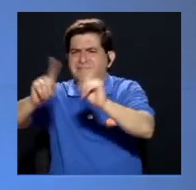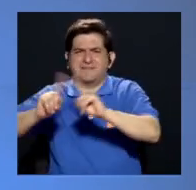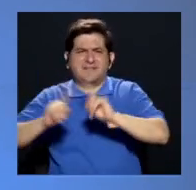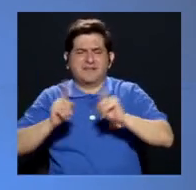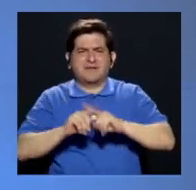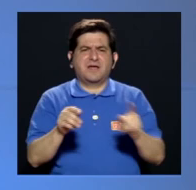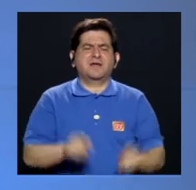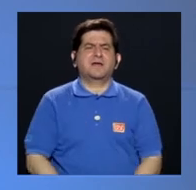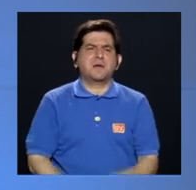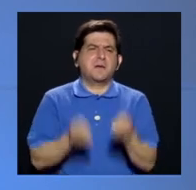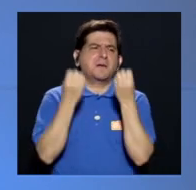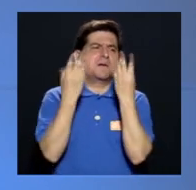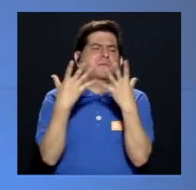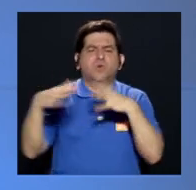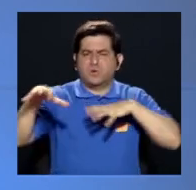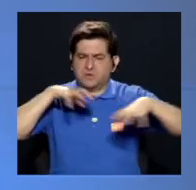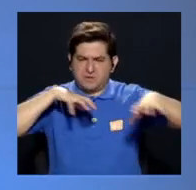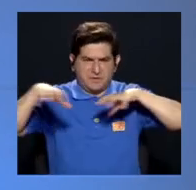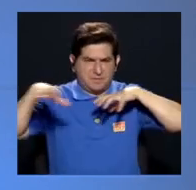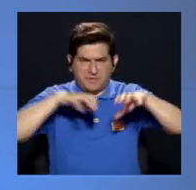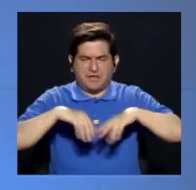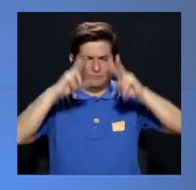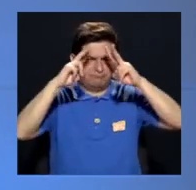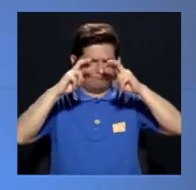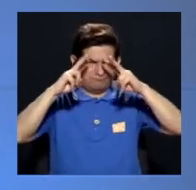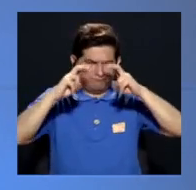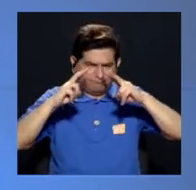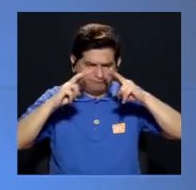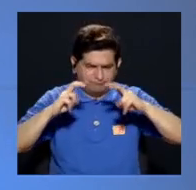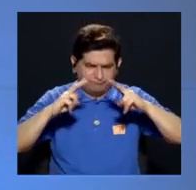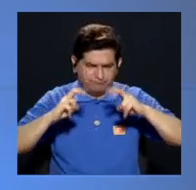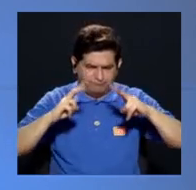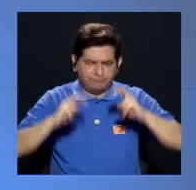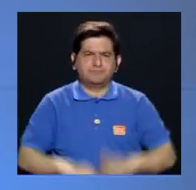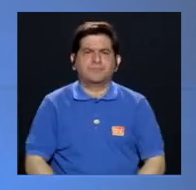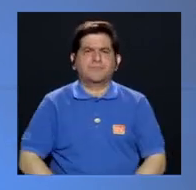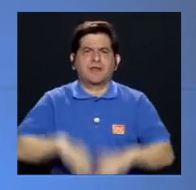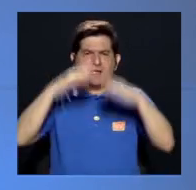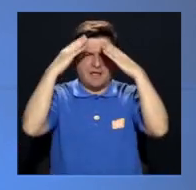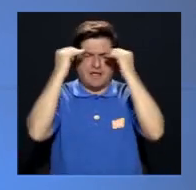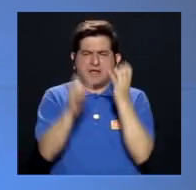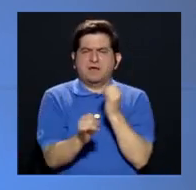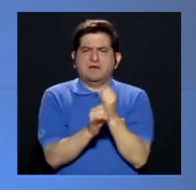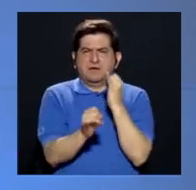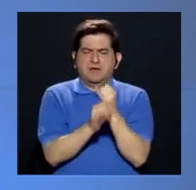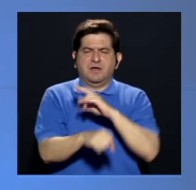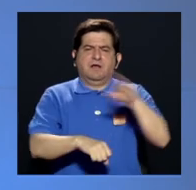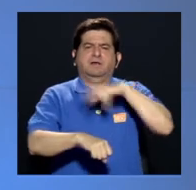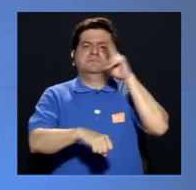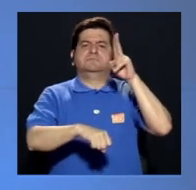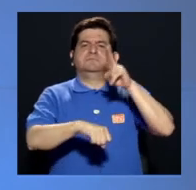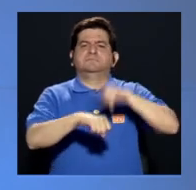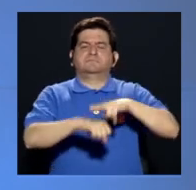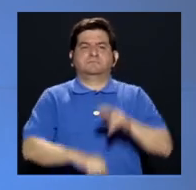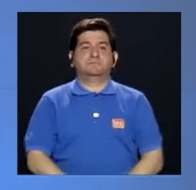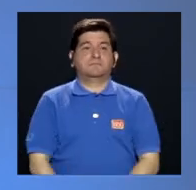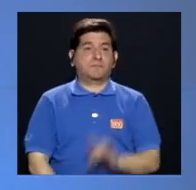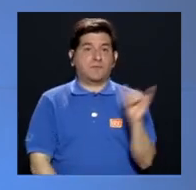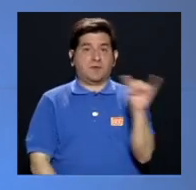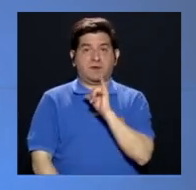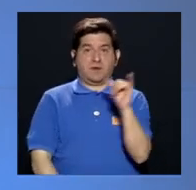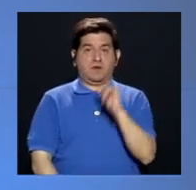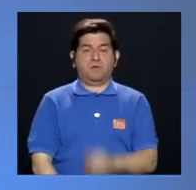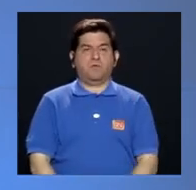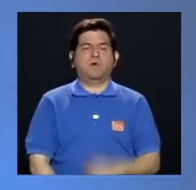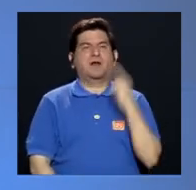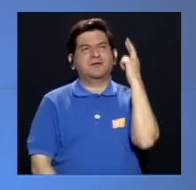diferentes y muy numerosas acciones de análisis de información institucional y nacional, así también